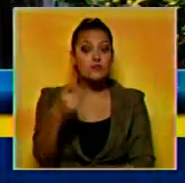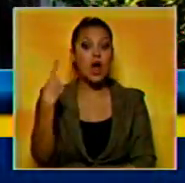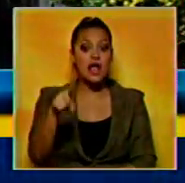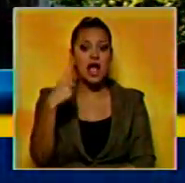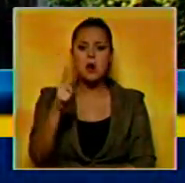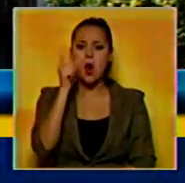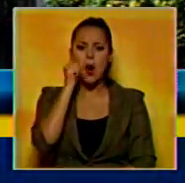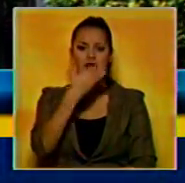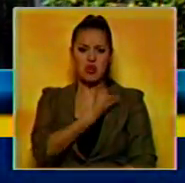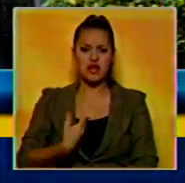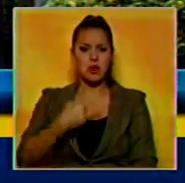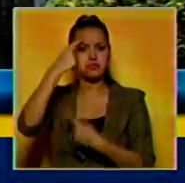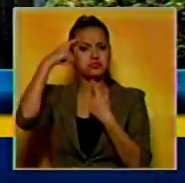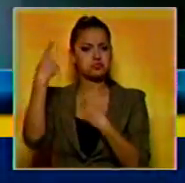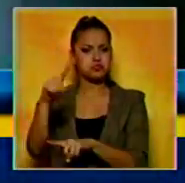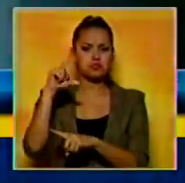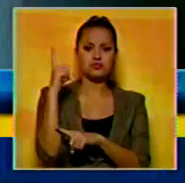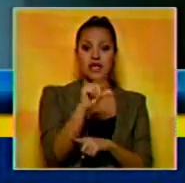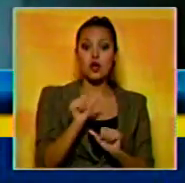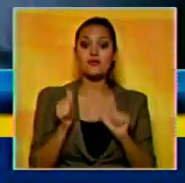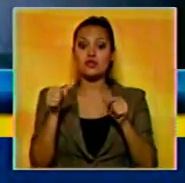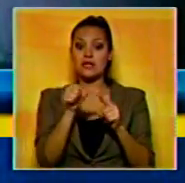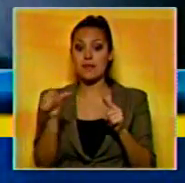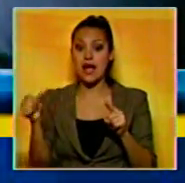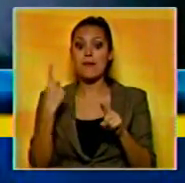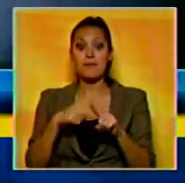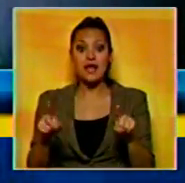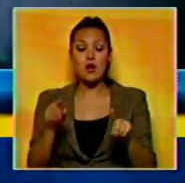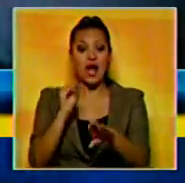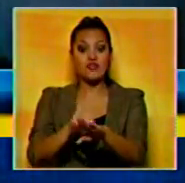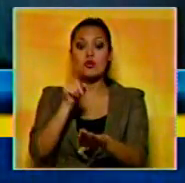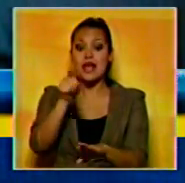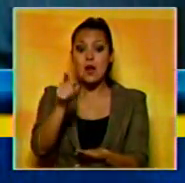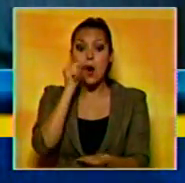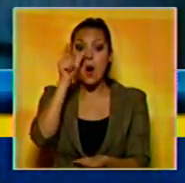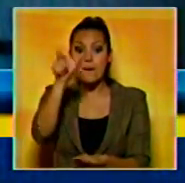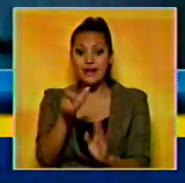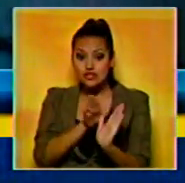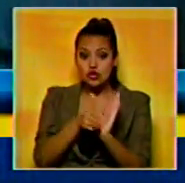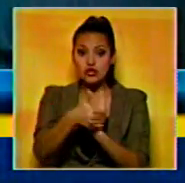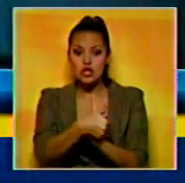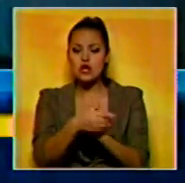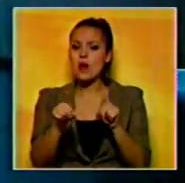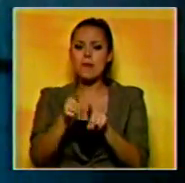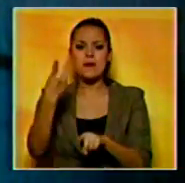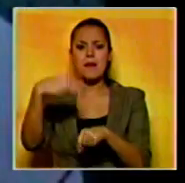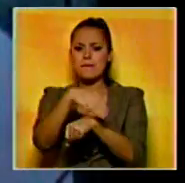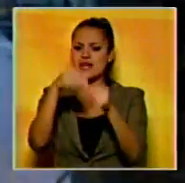aparecieron a principios de esta semana Aunque el propietario está en la clandestinidad el Primer Ministro prometió castigar Carlo